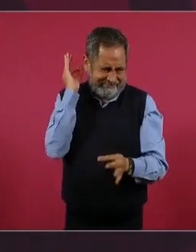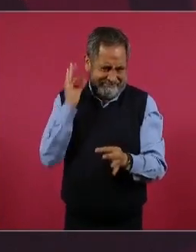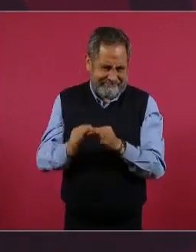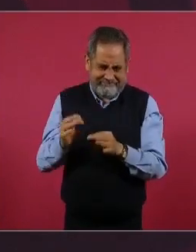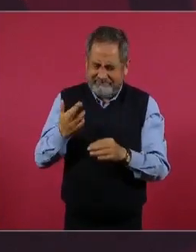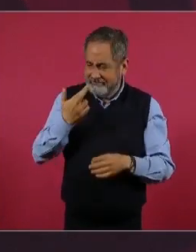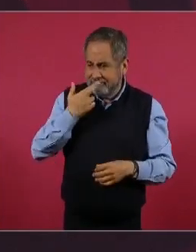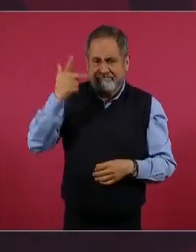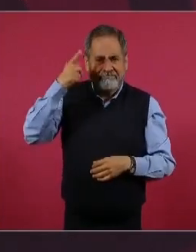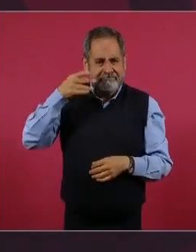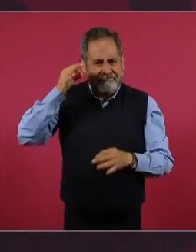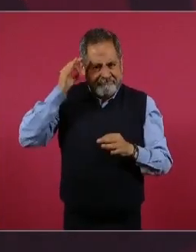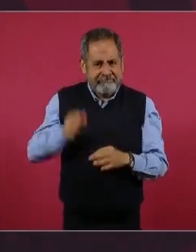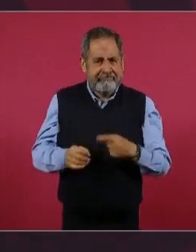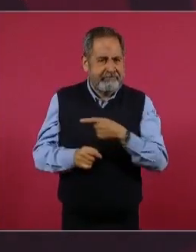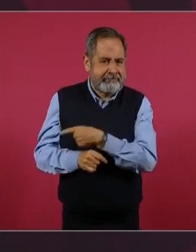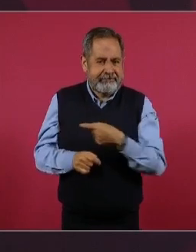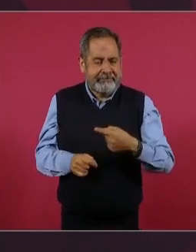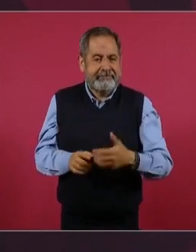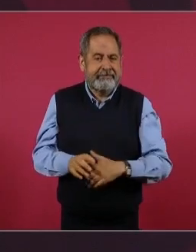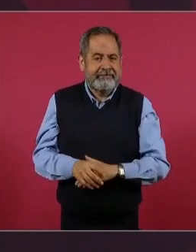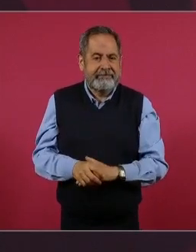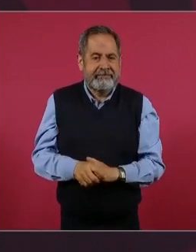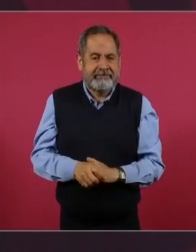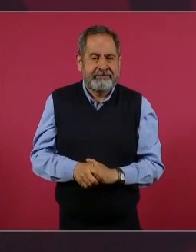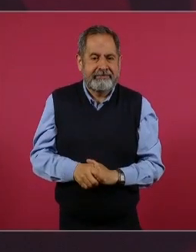de lo mejor.